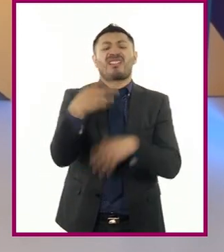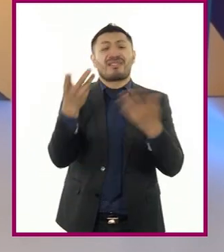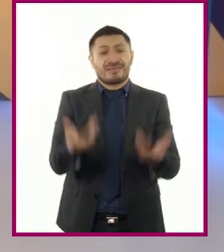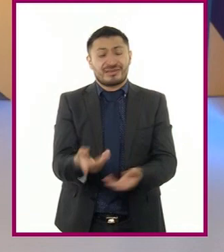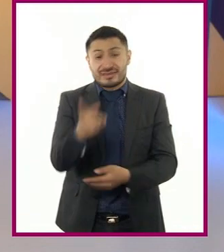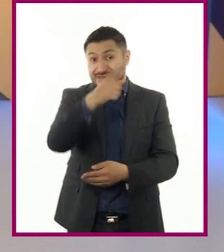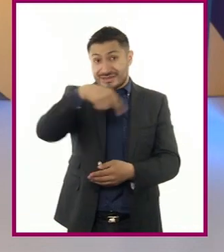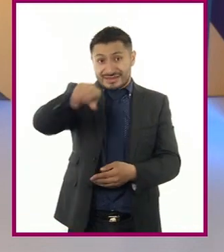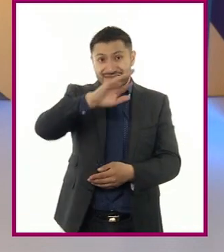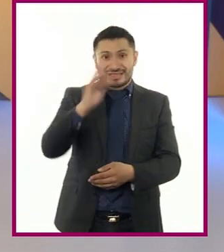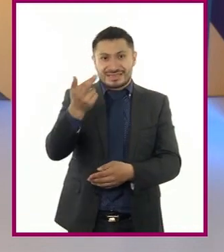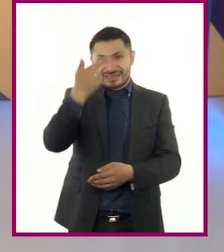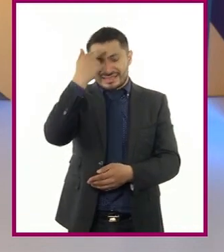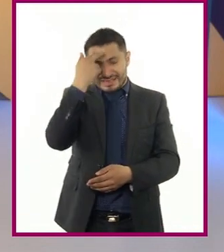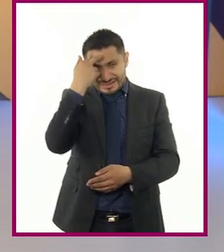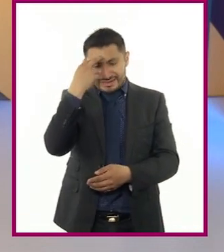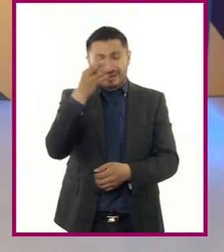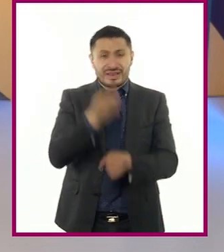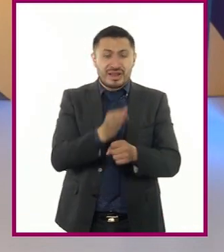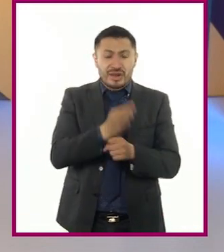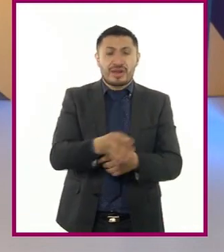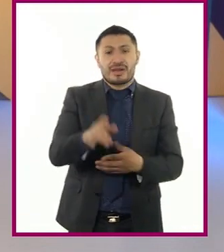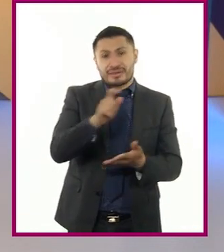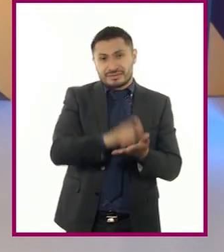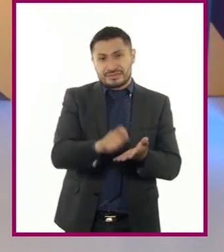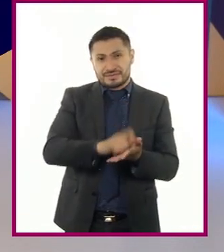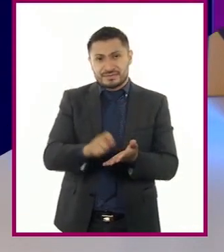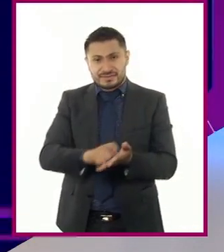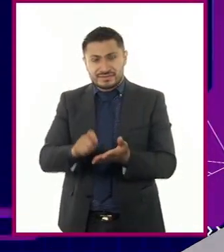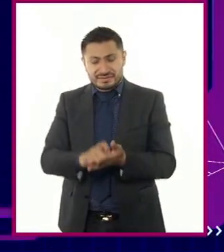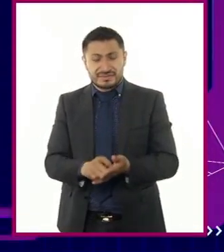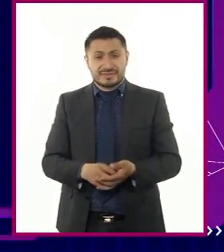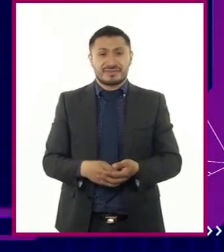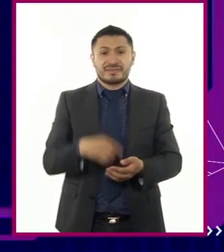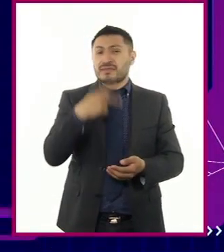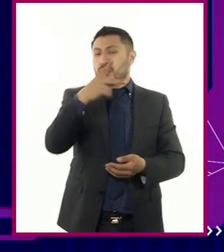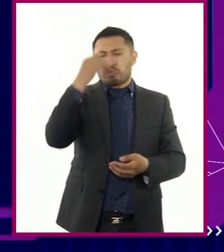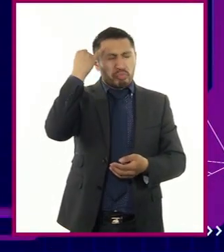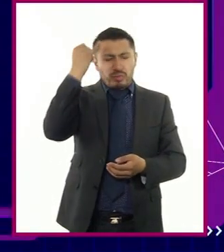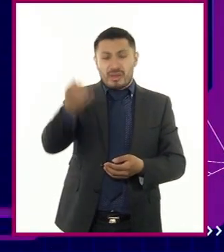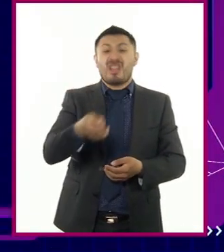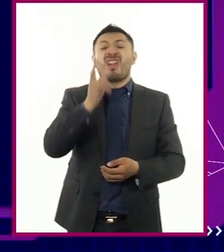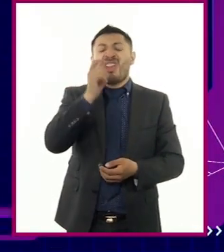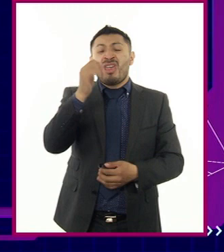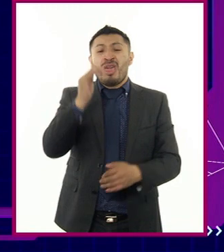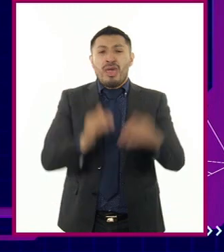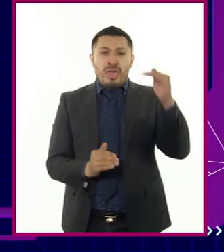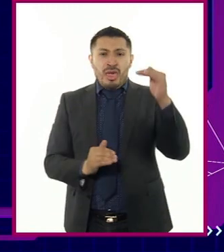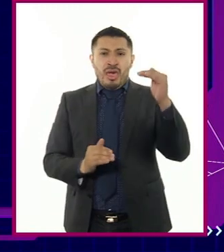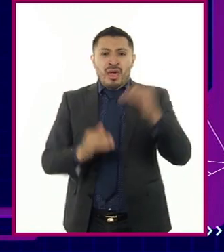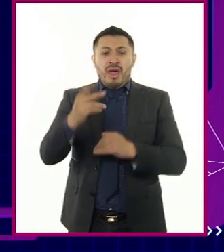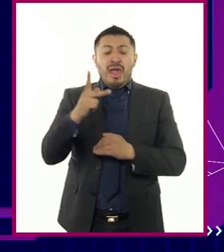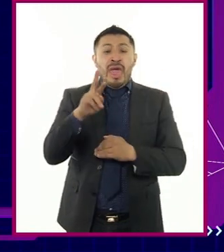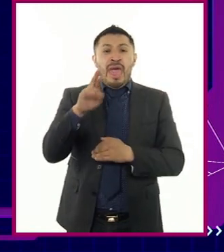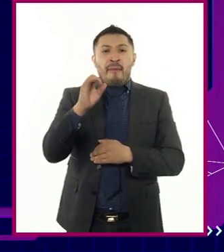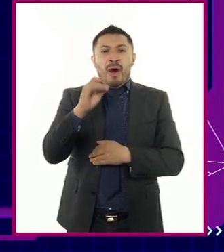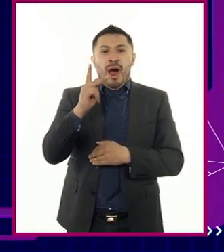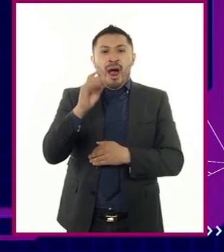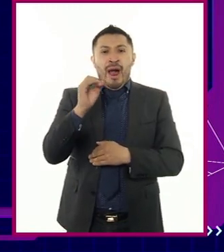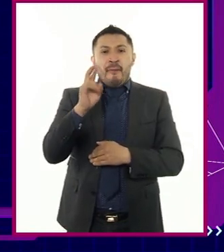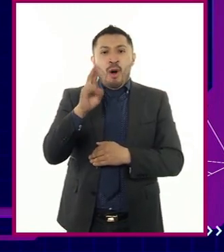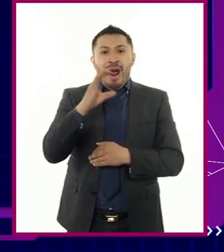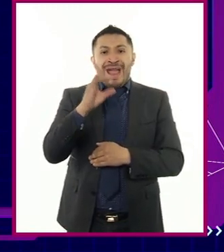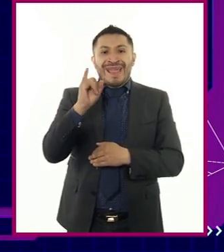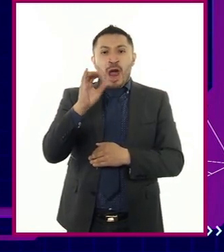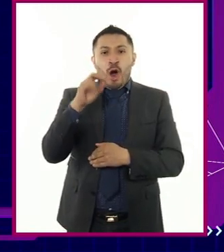casa, tomen un momento para escribir en su cuaderno, con sus propias palabras, qué es la proporcionalidad inversa.